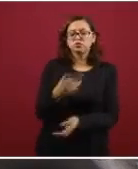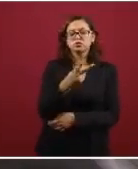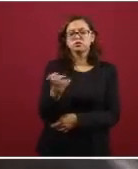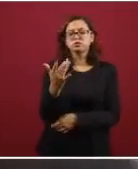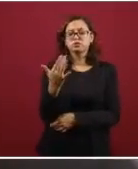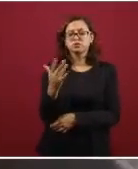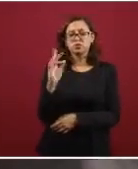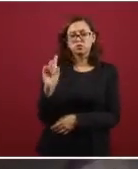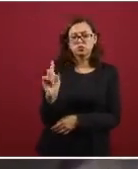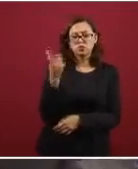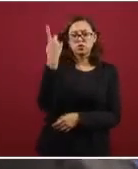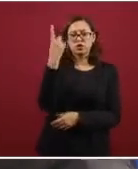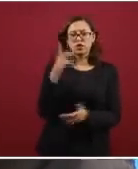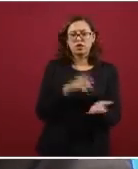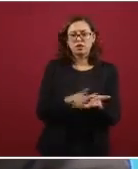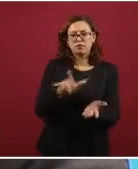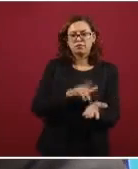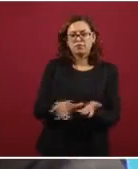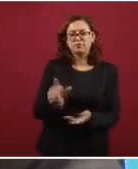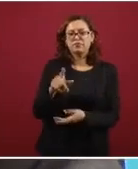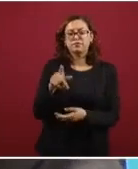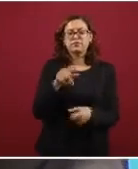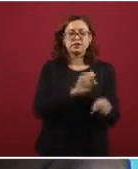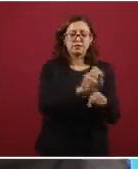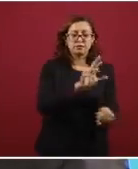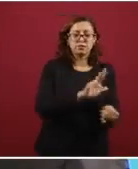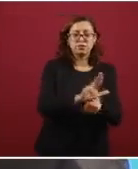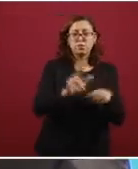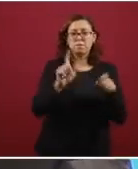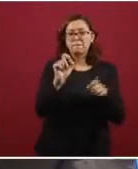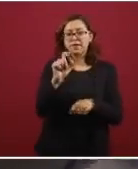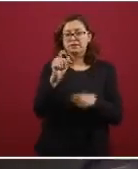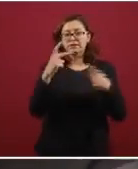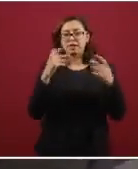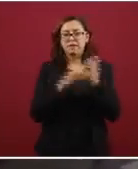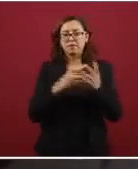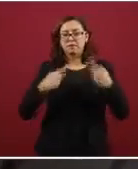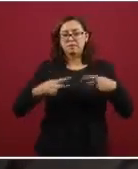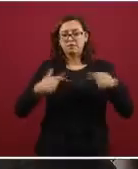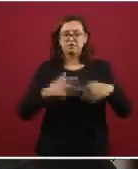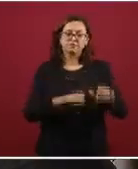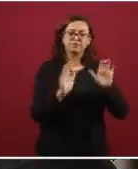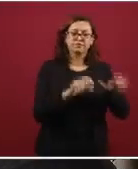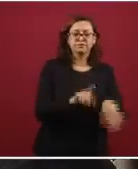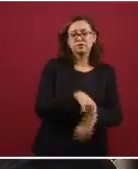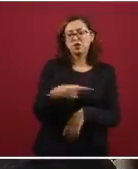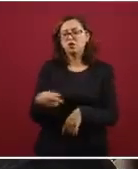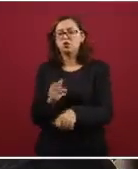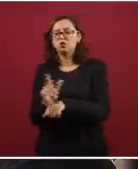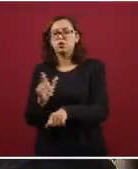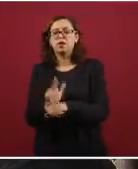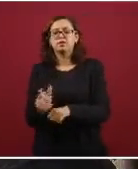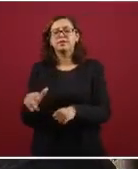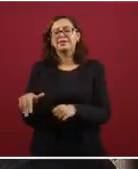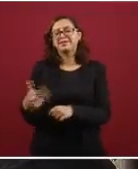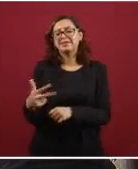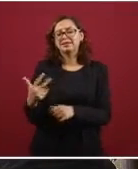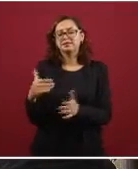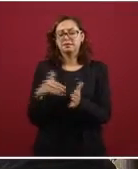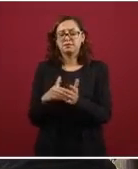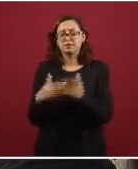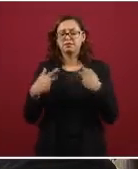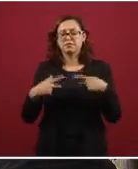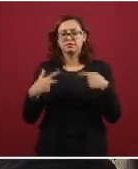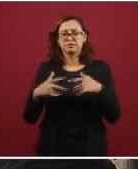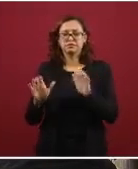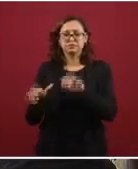Habrá 20,000 beneficiarios en El Salvador y 13,000 beneficiarios en Honduras. Estoy hablando del programa